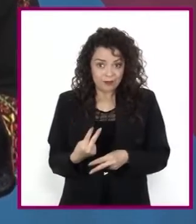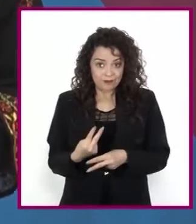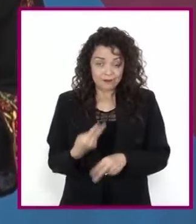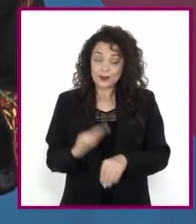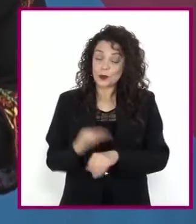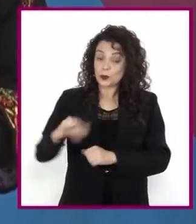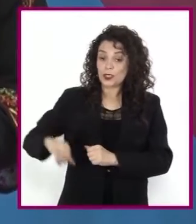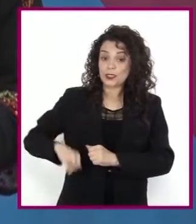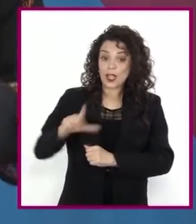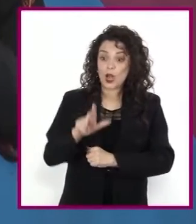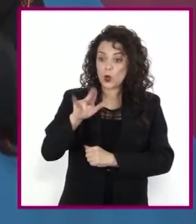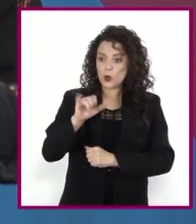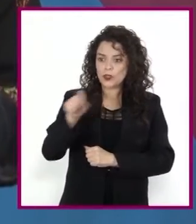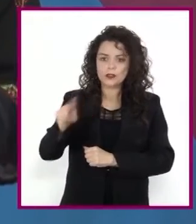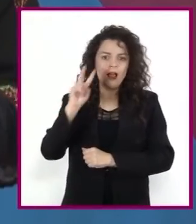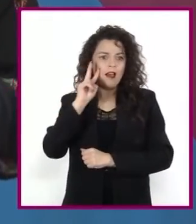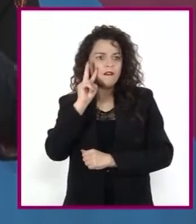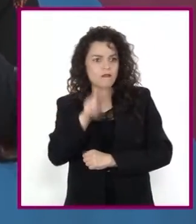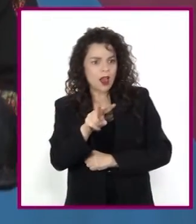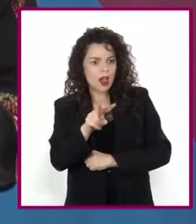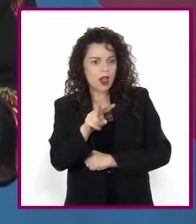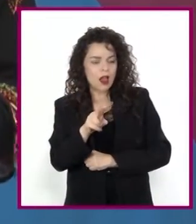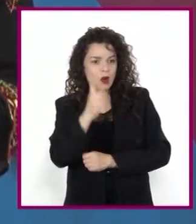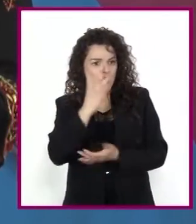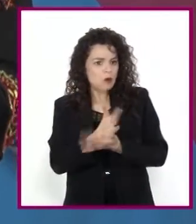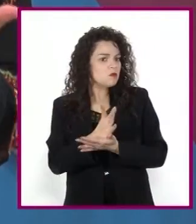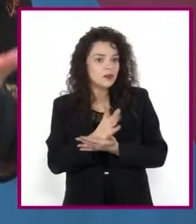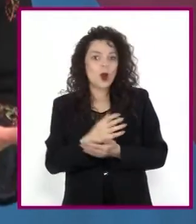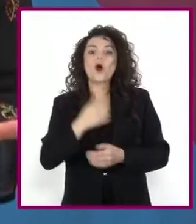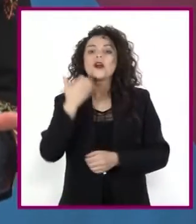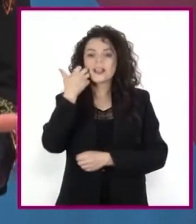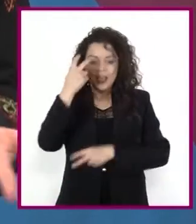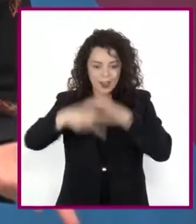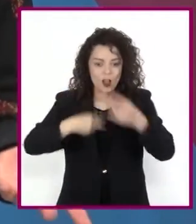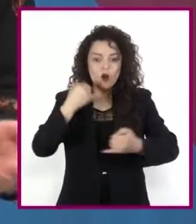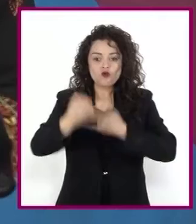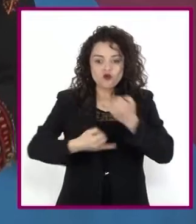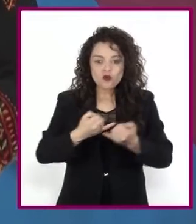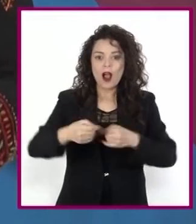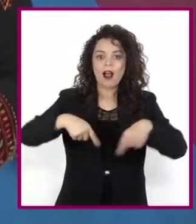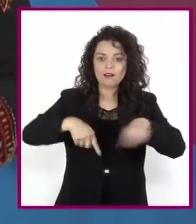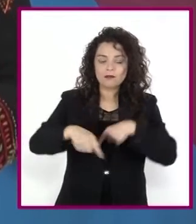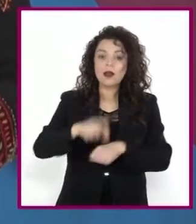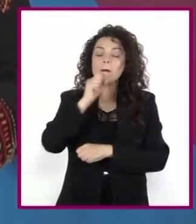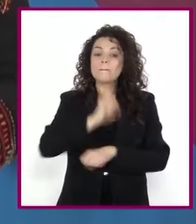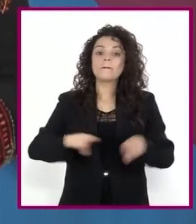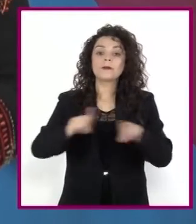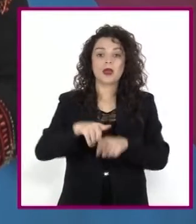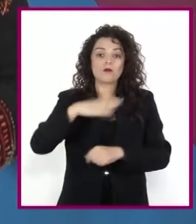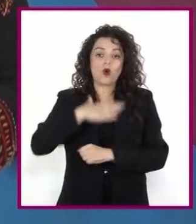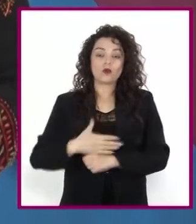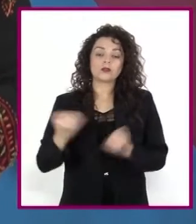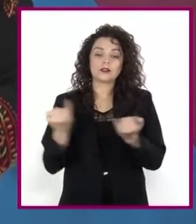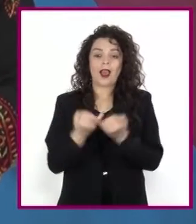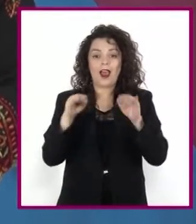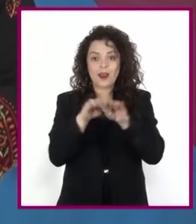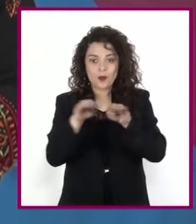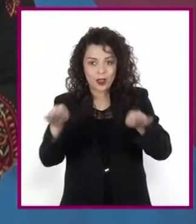no solo le gustara ver, sino actuar y practicar tanto el fútbol como la justicia y la igualdad.